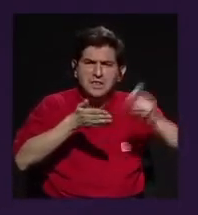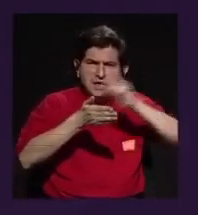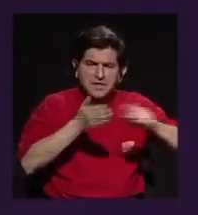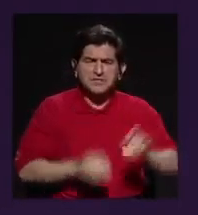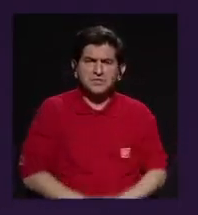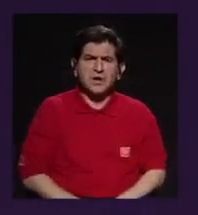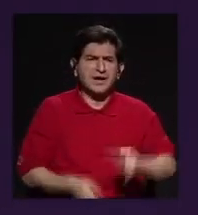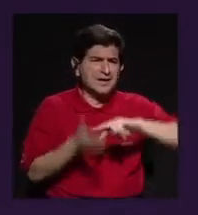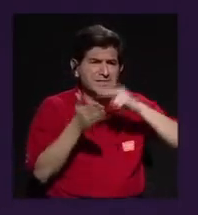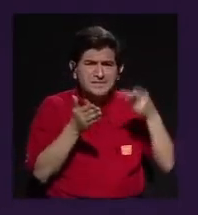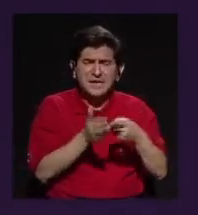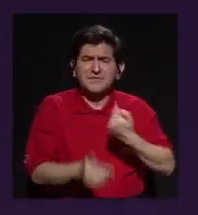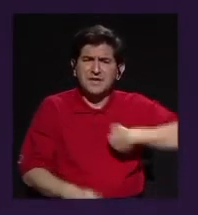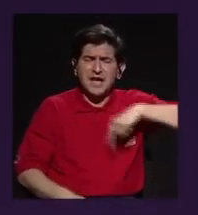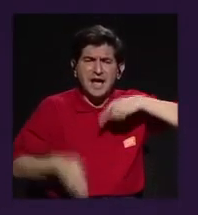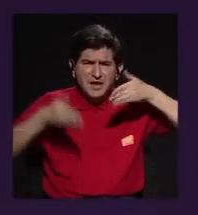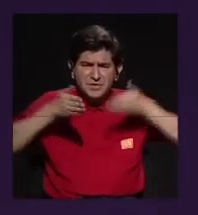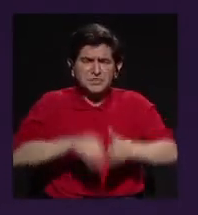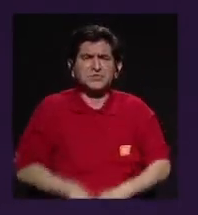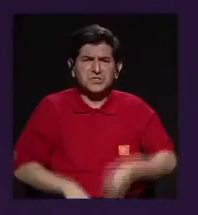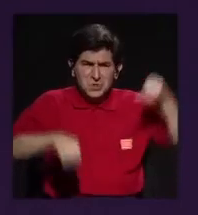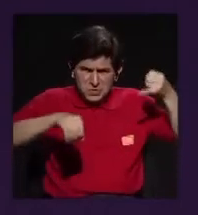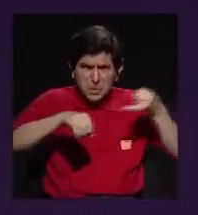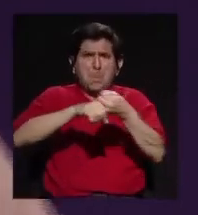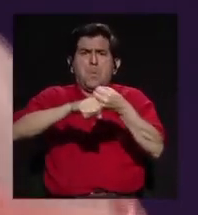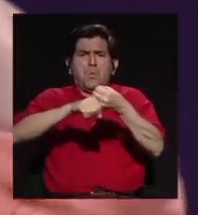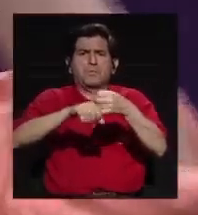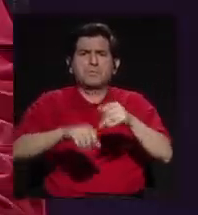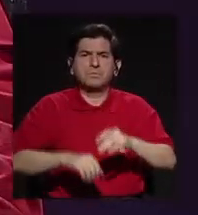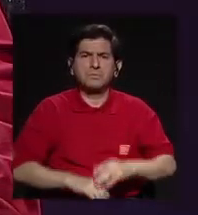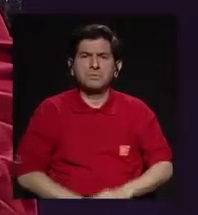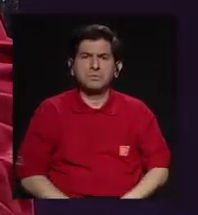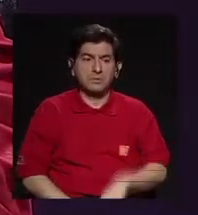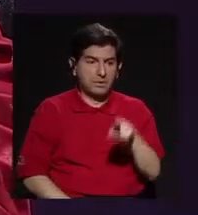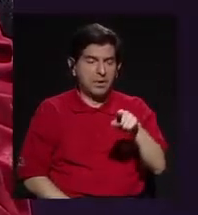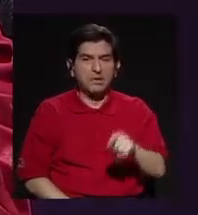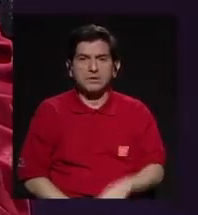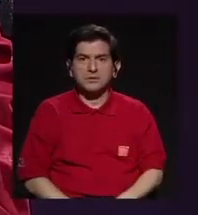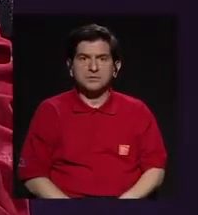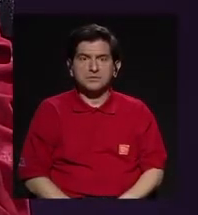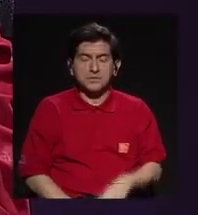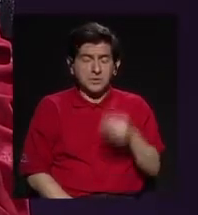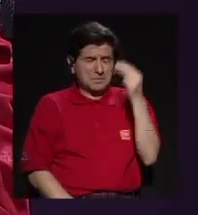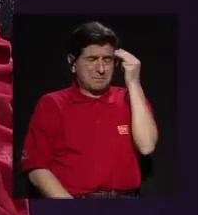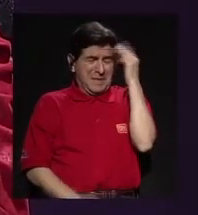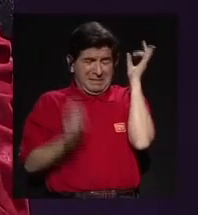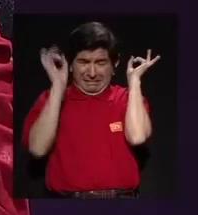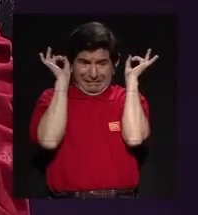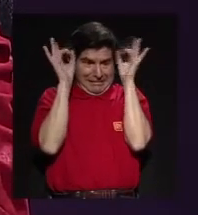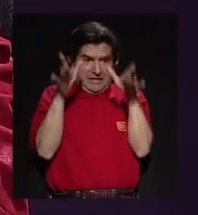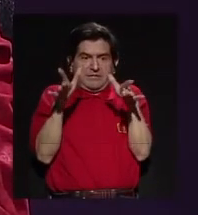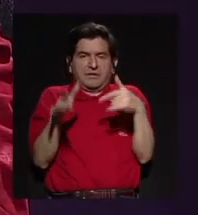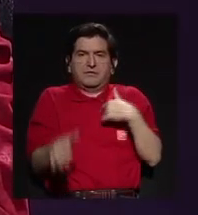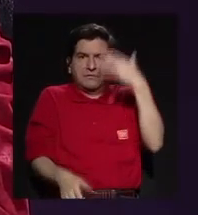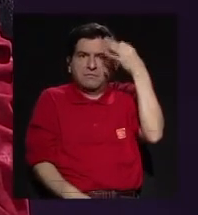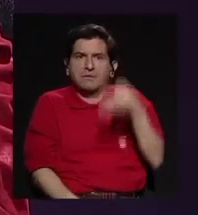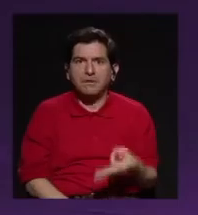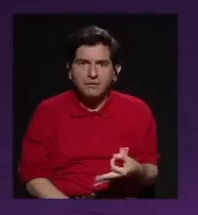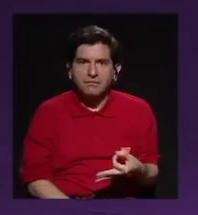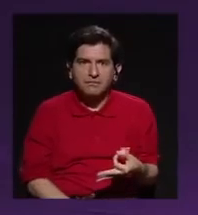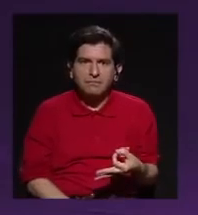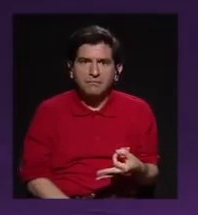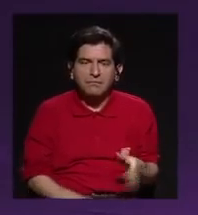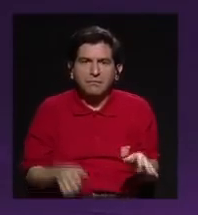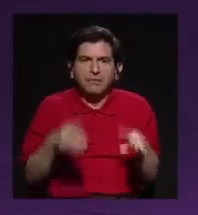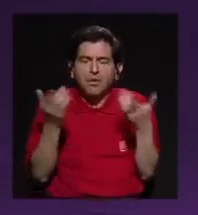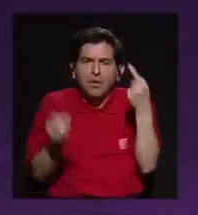a sodomizar a nuestros, uh-huh, hijos. Sí, o sea, es decir, eso incluso es una mente perversa desde mi punto totalmente, de vista. Totalmente. O sea,